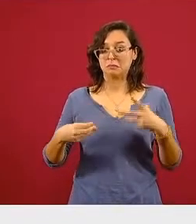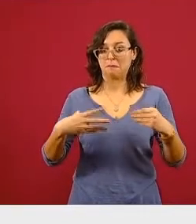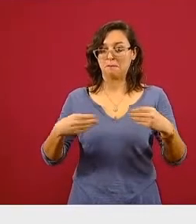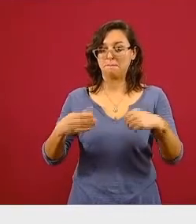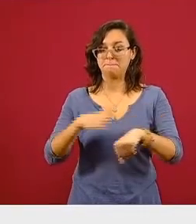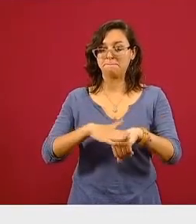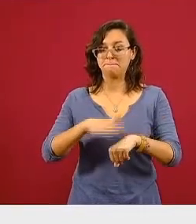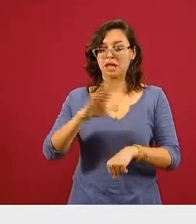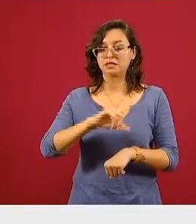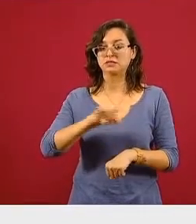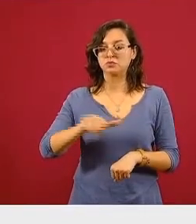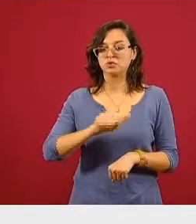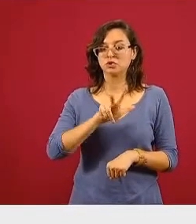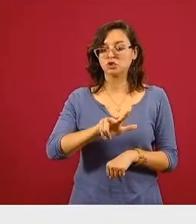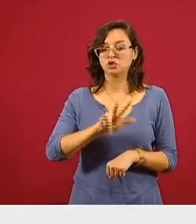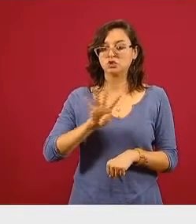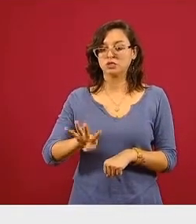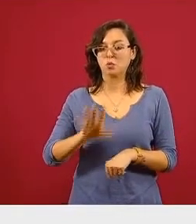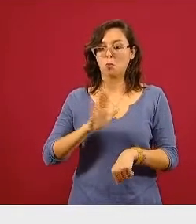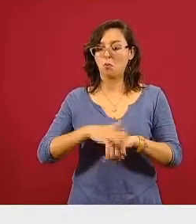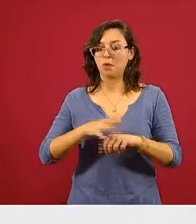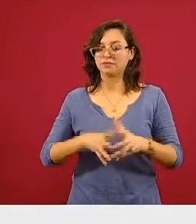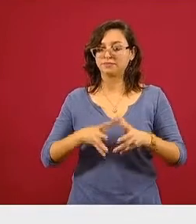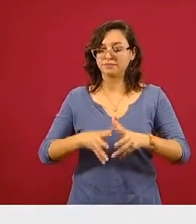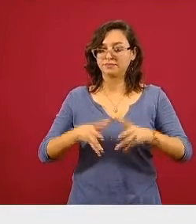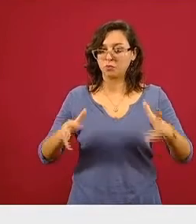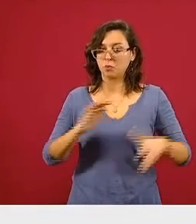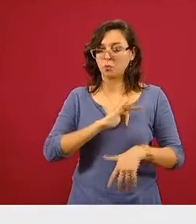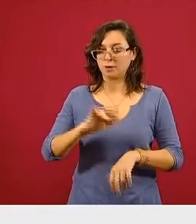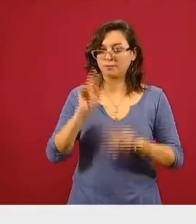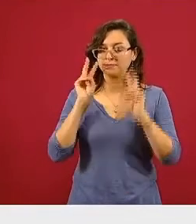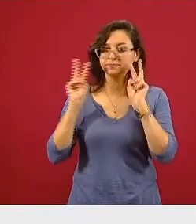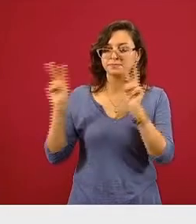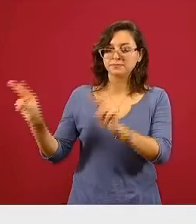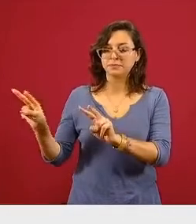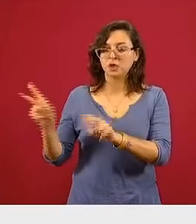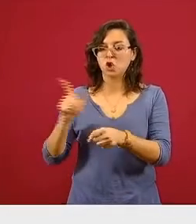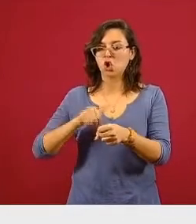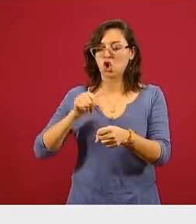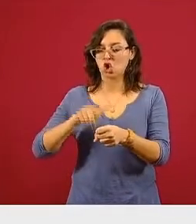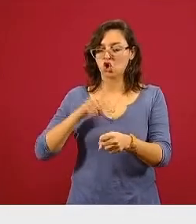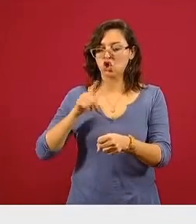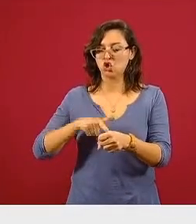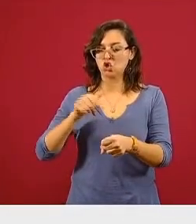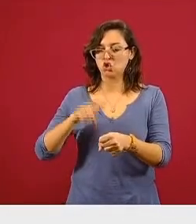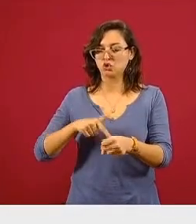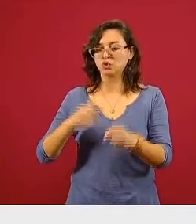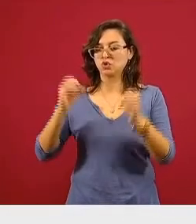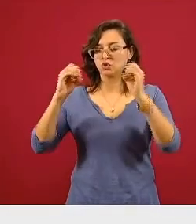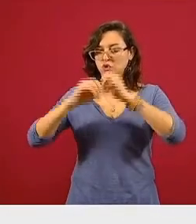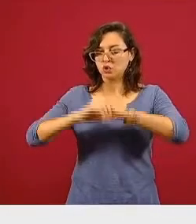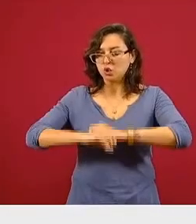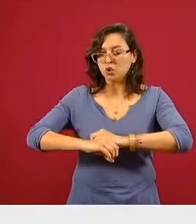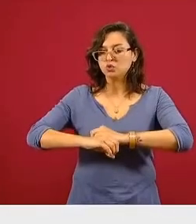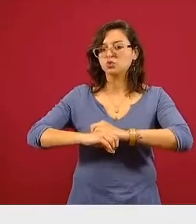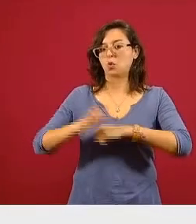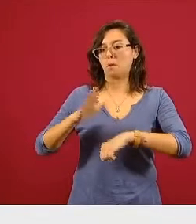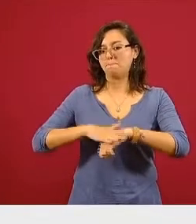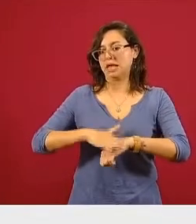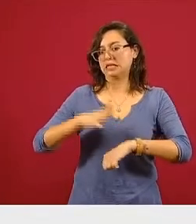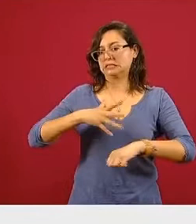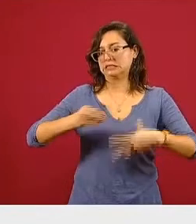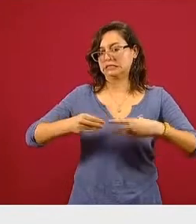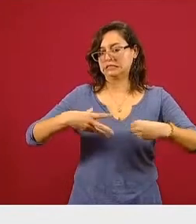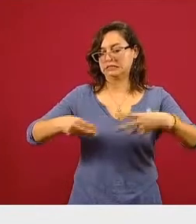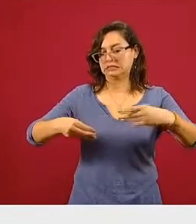incrementar. 18, 19 se incrementan las intensidades que vemos en los colores de las escalas, recordando que más intenso el color es